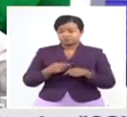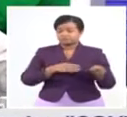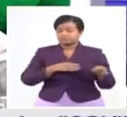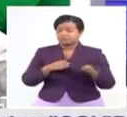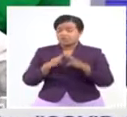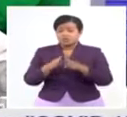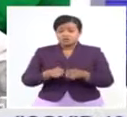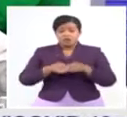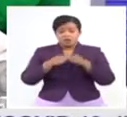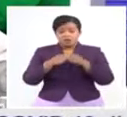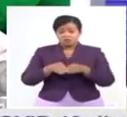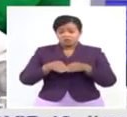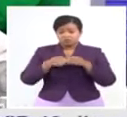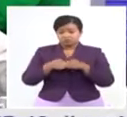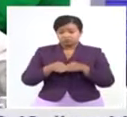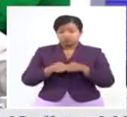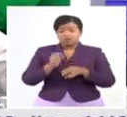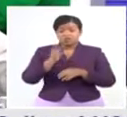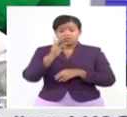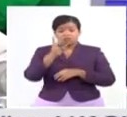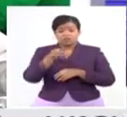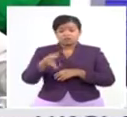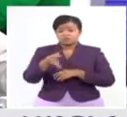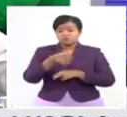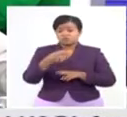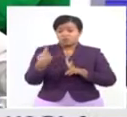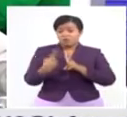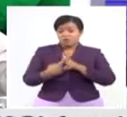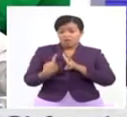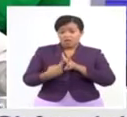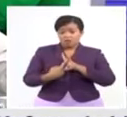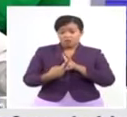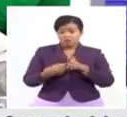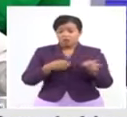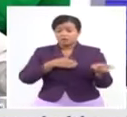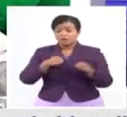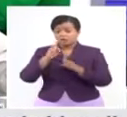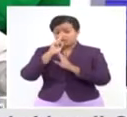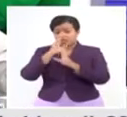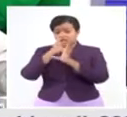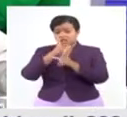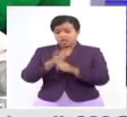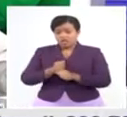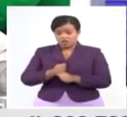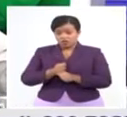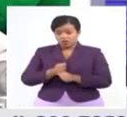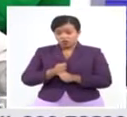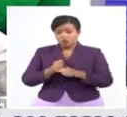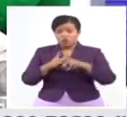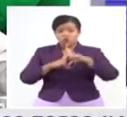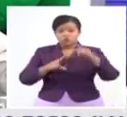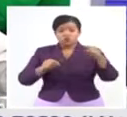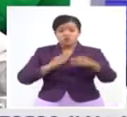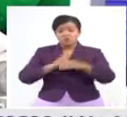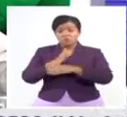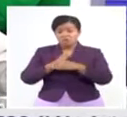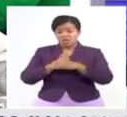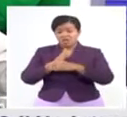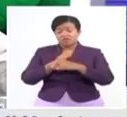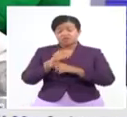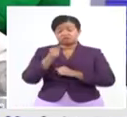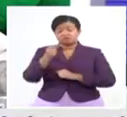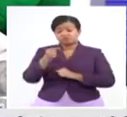municipio de Bayamo, de Nequero y Medialuna, un fallecido de cada uno. Los 4 fallecidos de la provincia de